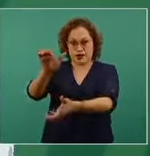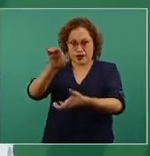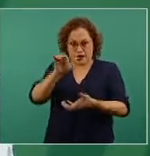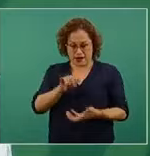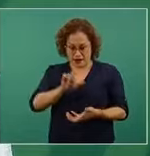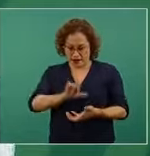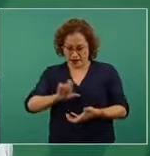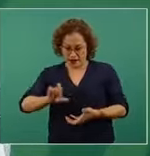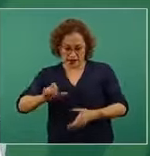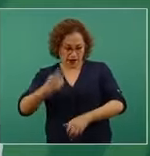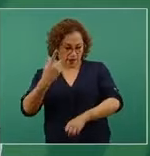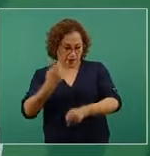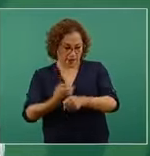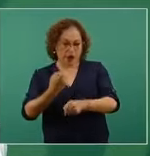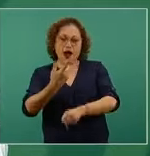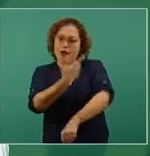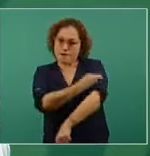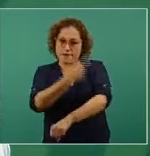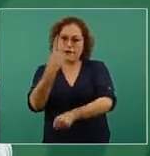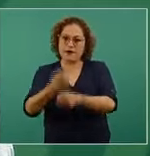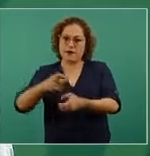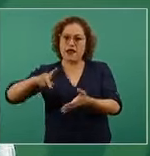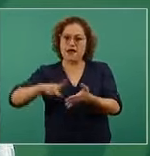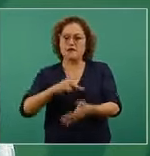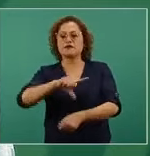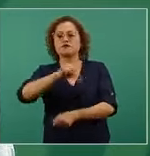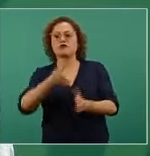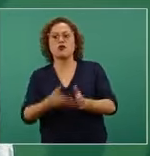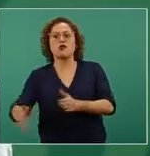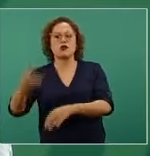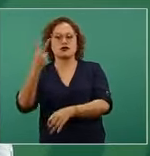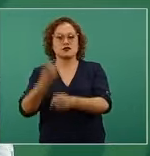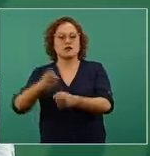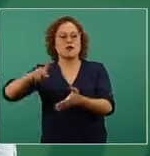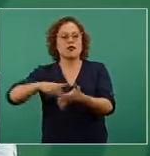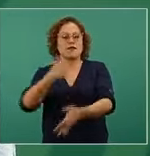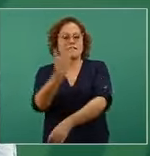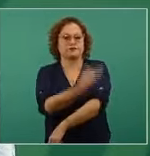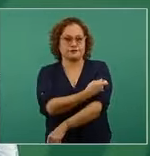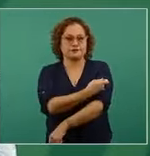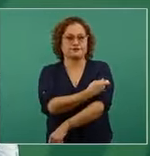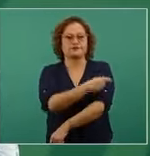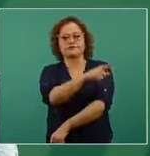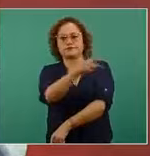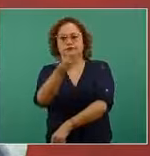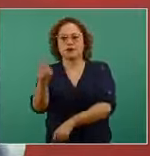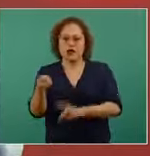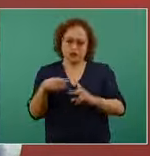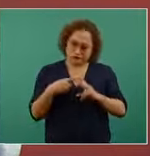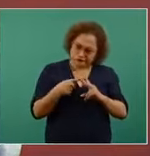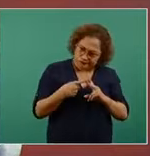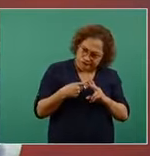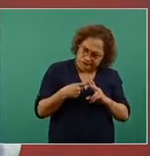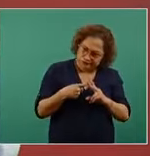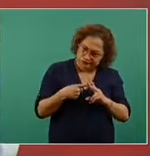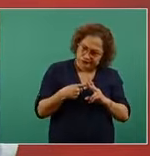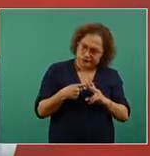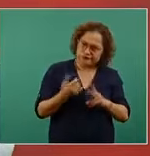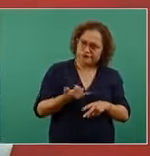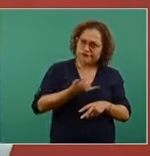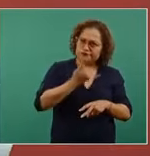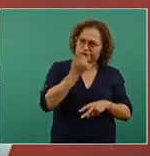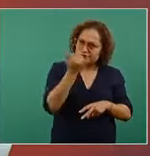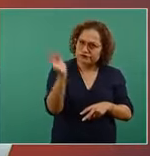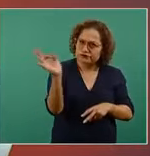ya de la segunda no para que no esperen justo que se sumen y que al lic al sumar tendrán como el total el